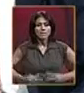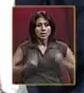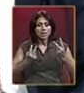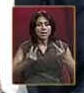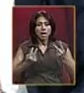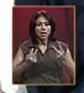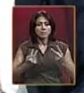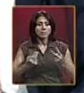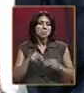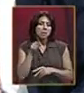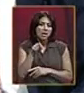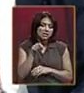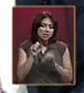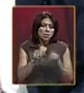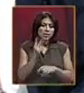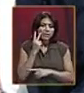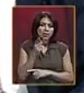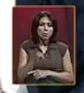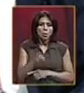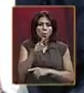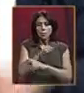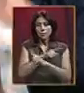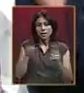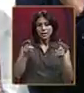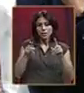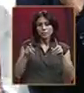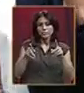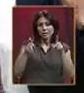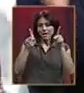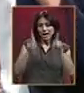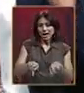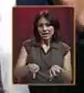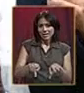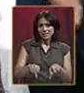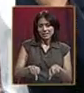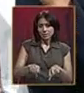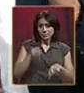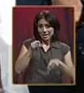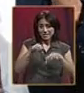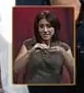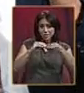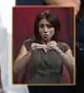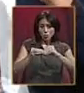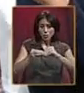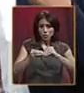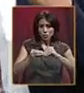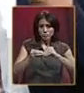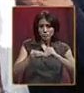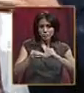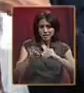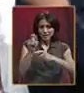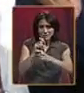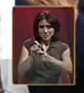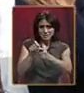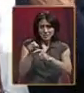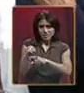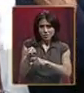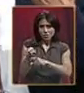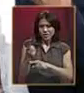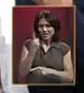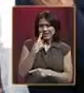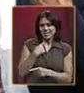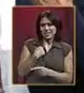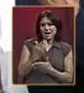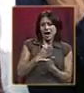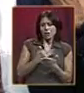poco, pero que la gente, ese número en particular, le diga algo y lo pueda integrar en